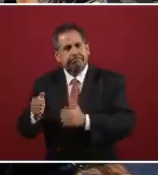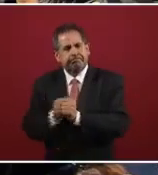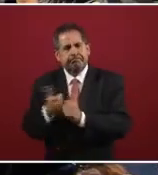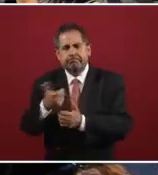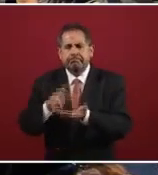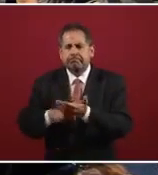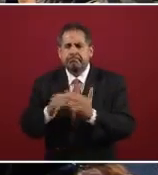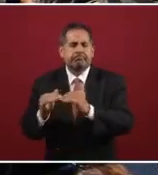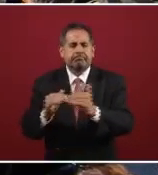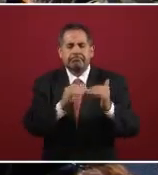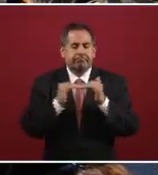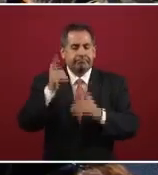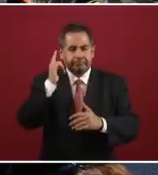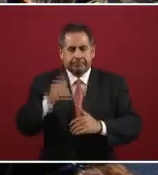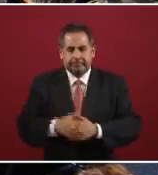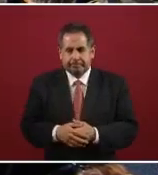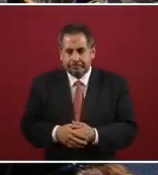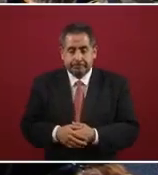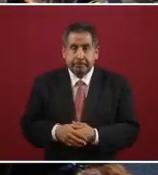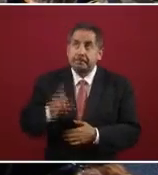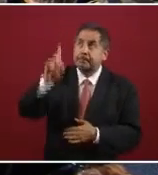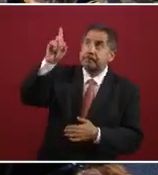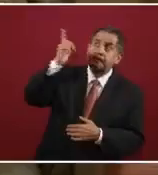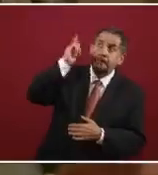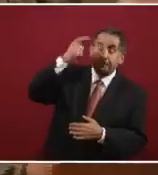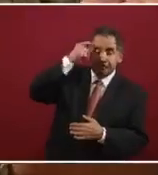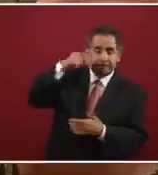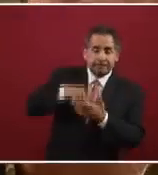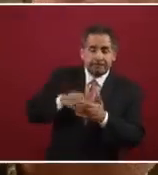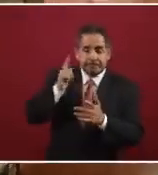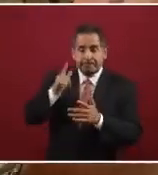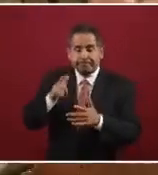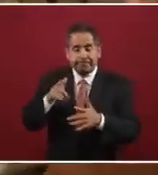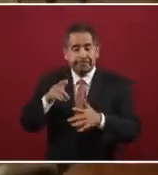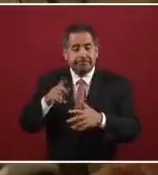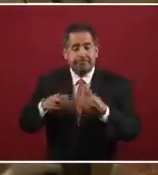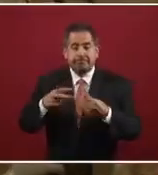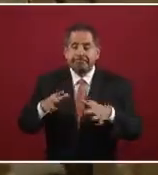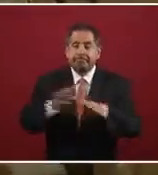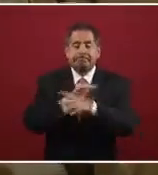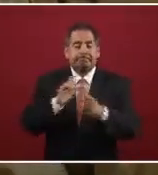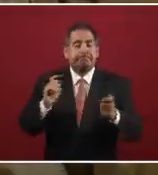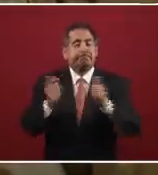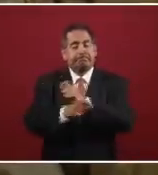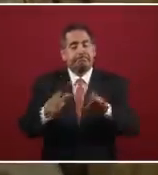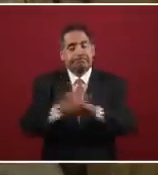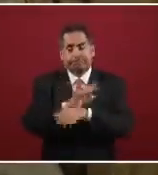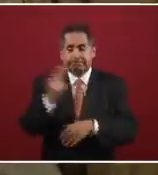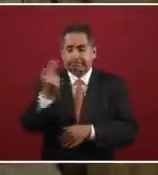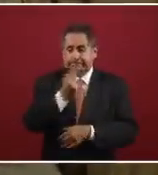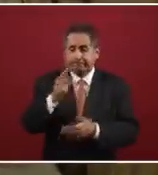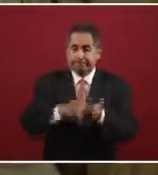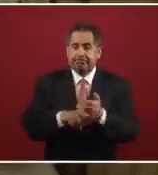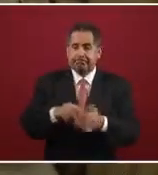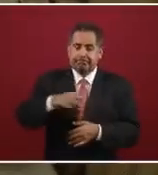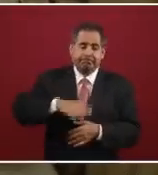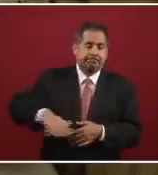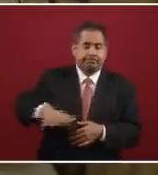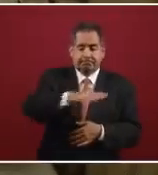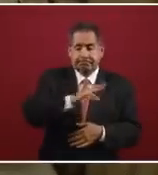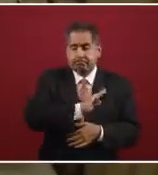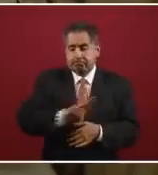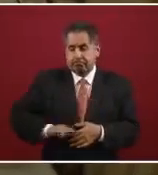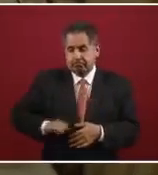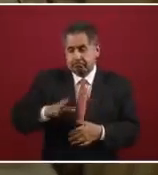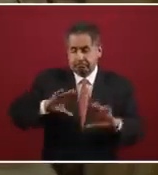la participación de los costos salarios nos oigan y ojalá que ahora sí las cosas se queden un buen cambio porque ya lo necesita o me en ese sentido